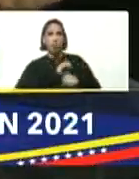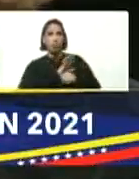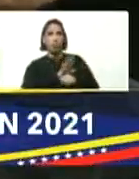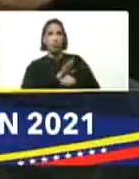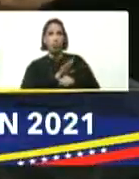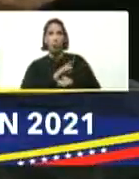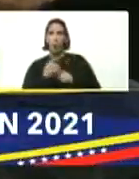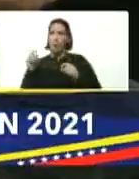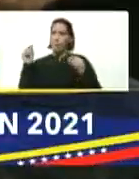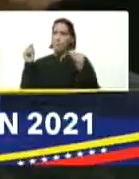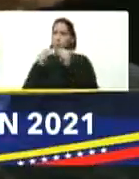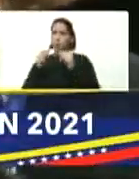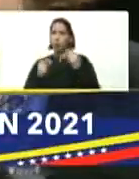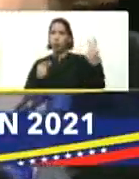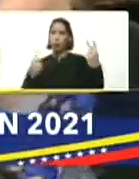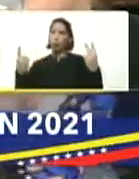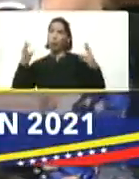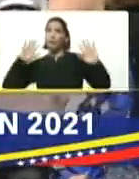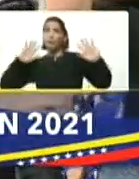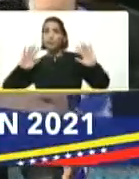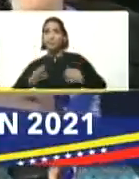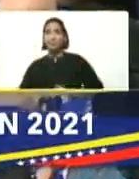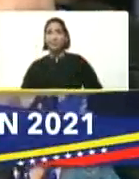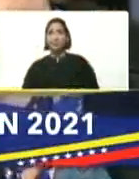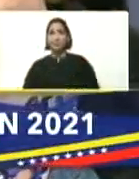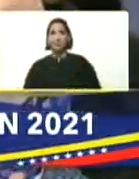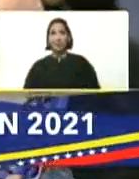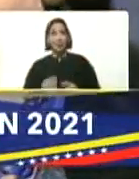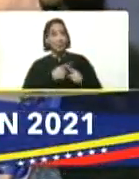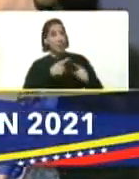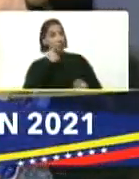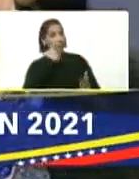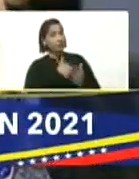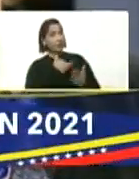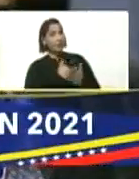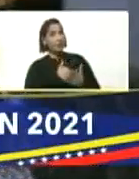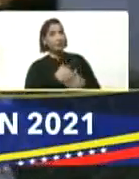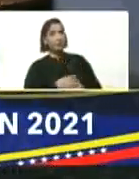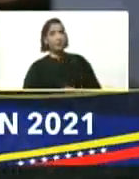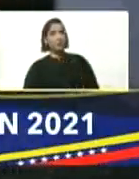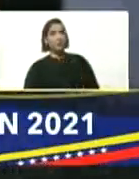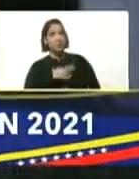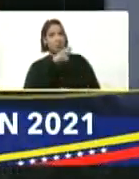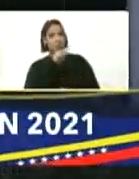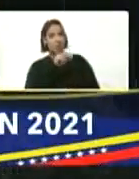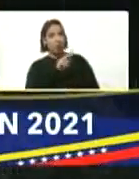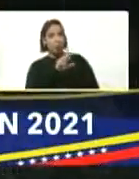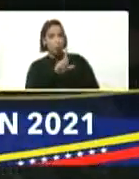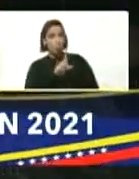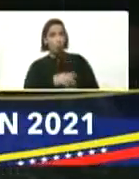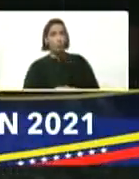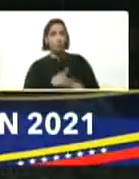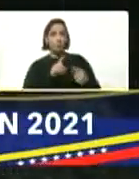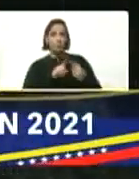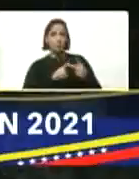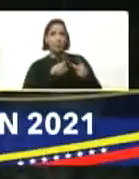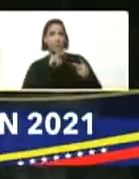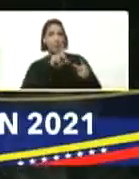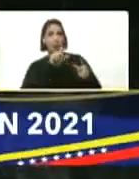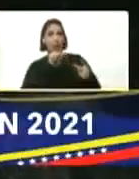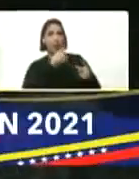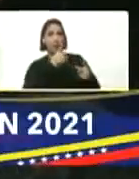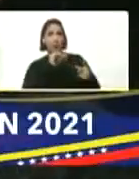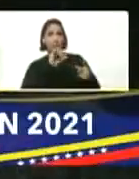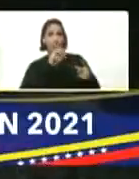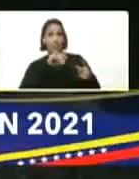favor! 2-1 lleva. Pero fíjese algo, Raúl y Vladimir, que se la pasó, sí, que